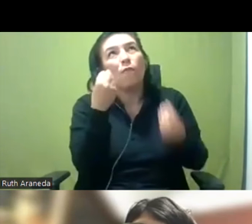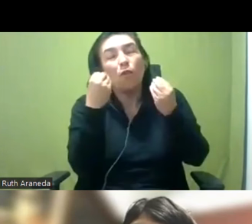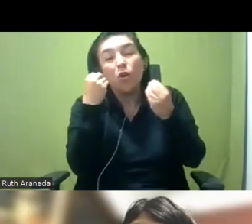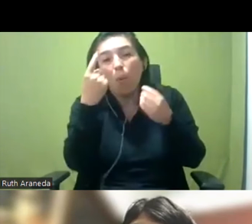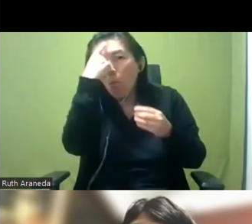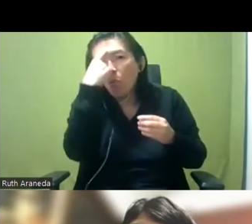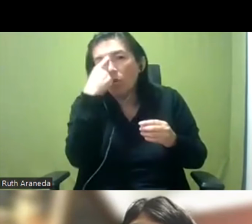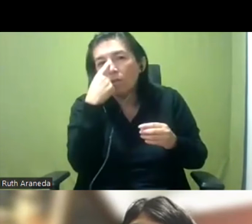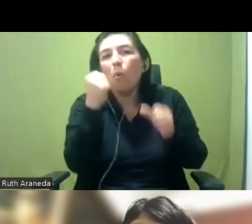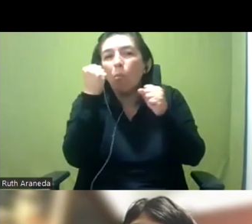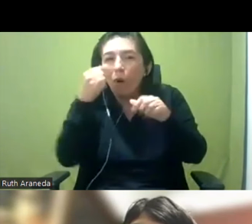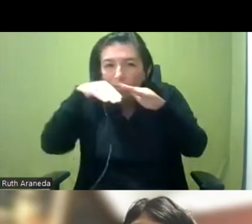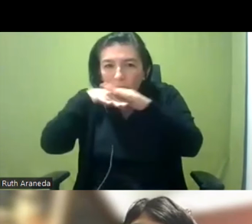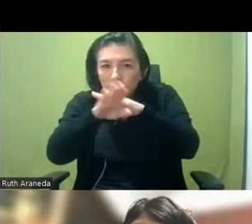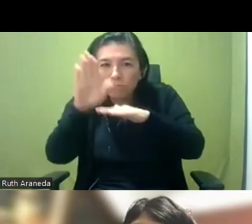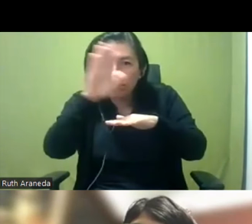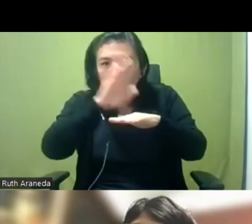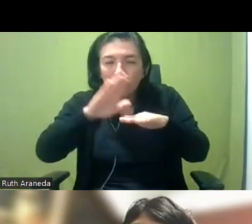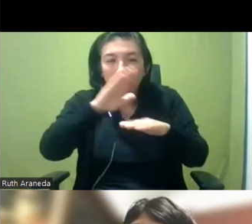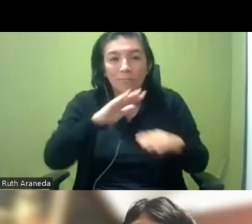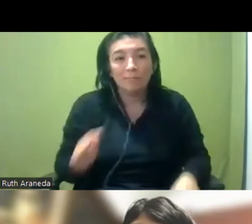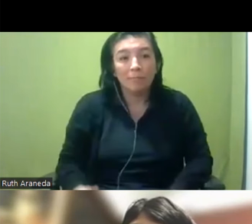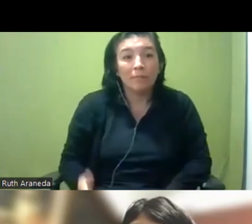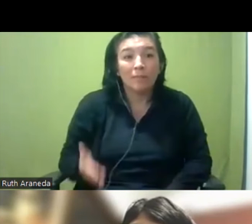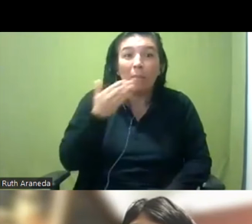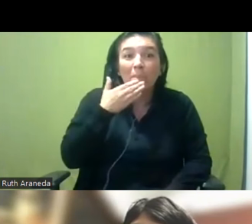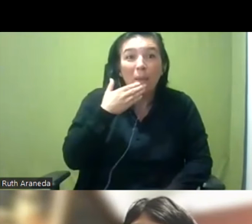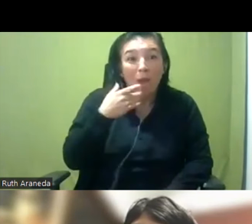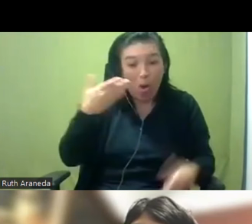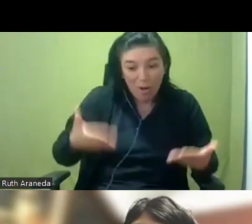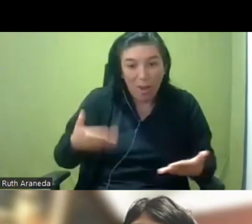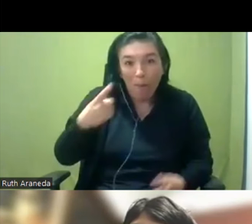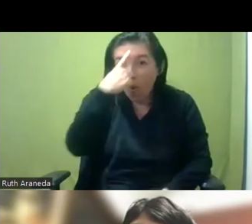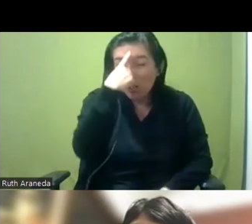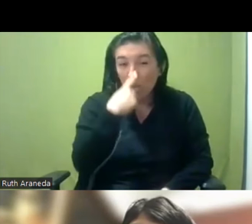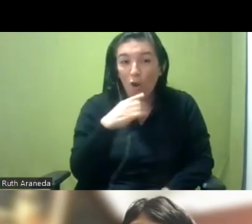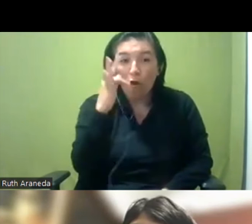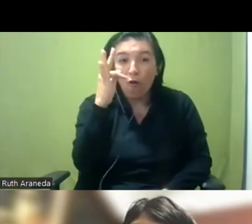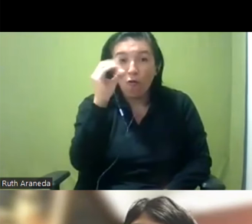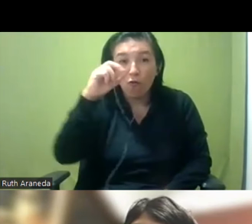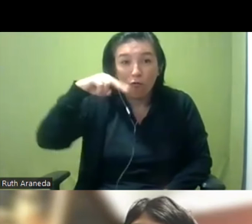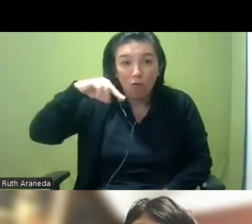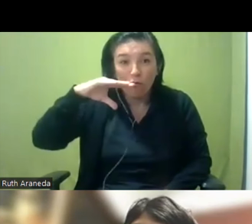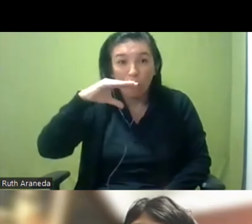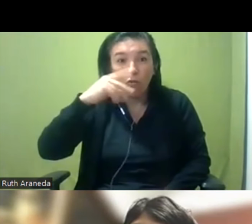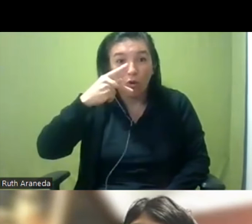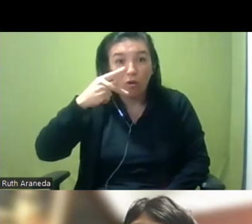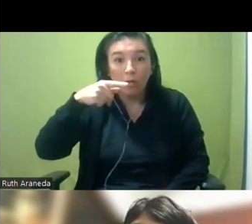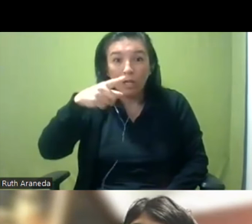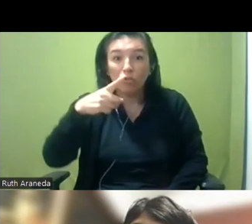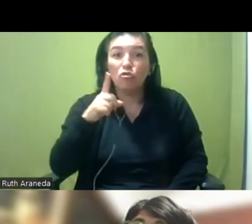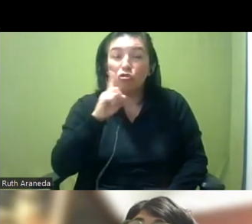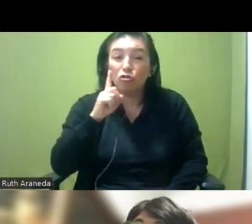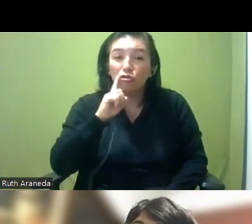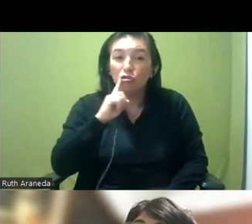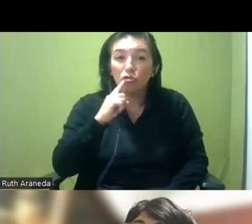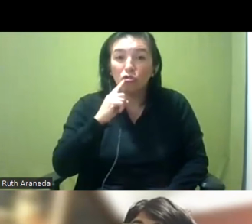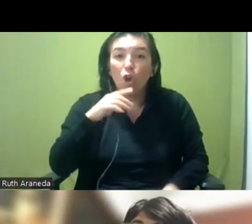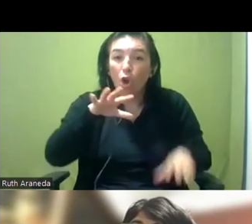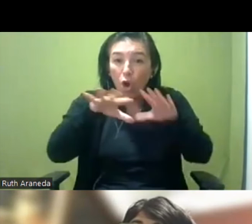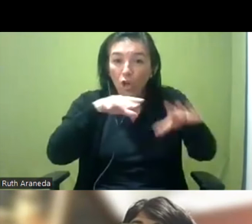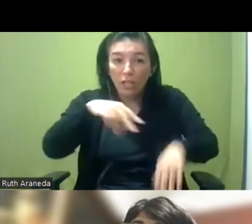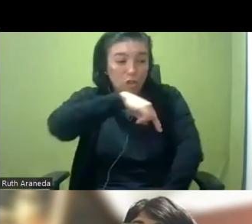piezas. Bueno, y de Gracias. hecho el Museo Funk también, el Museo Funk tiene material del norte, ¿no? Y Sí, material del sur y